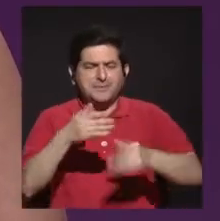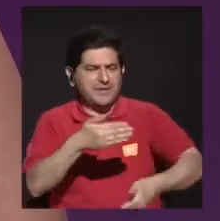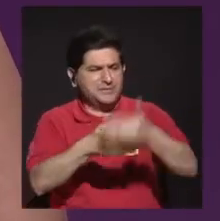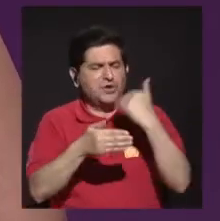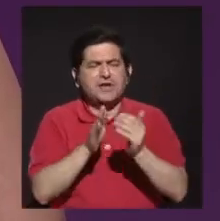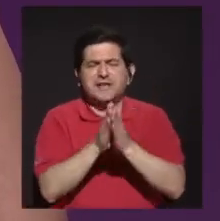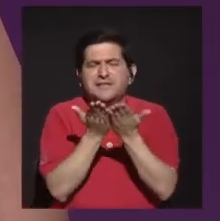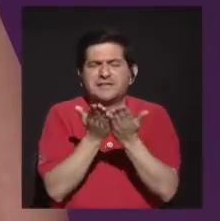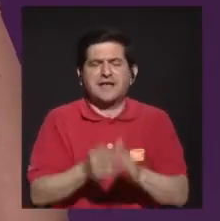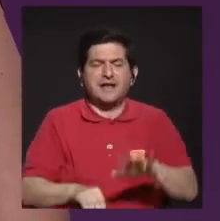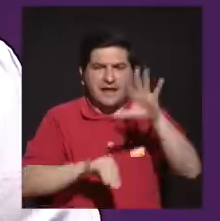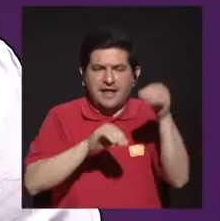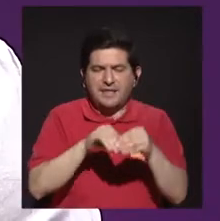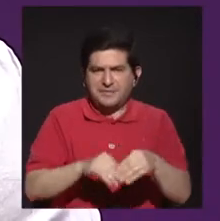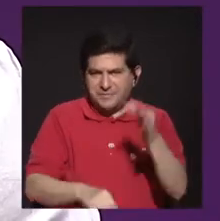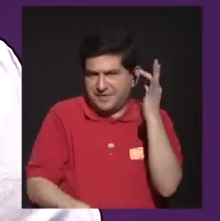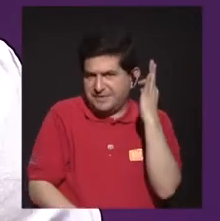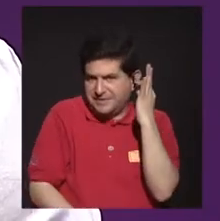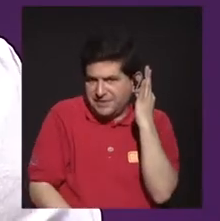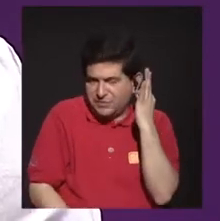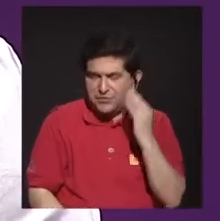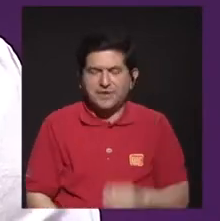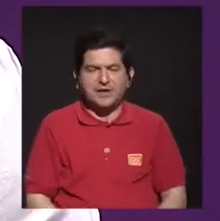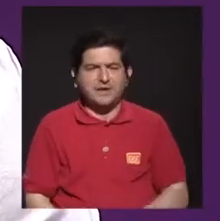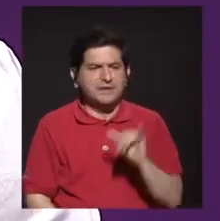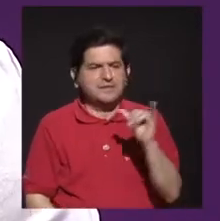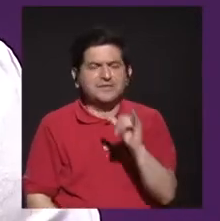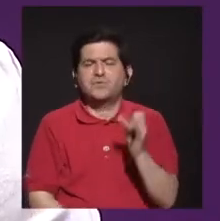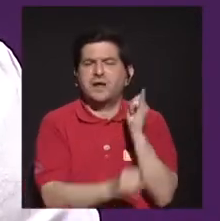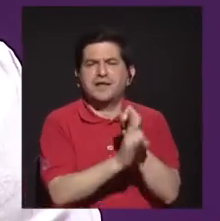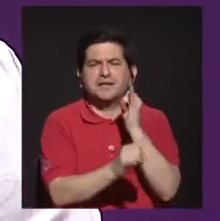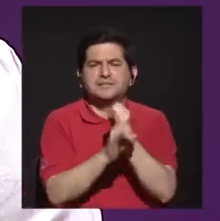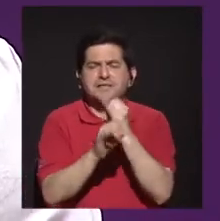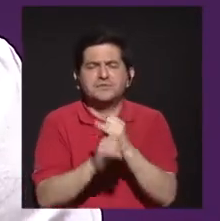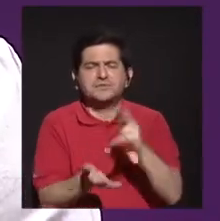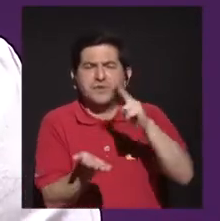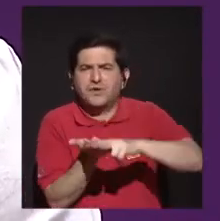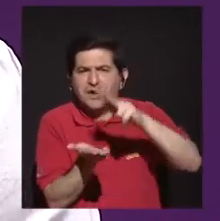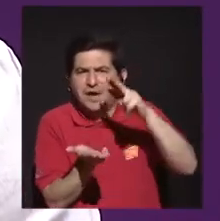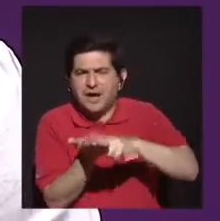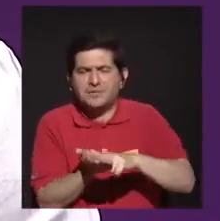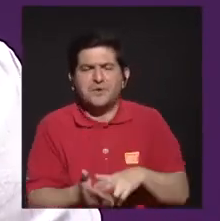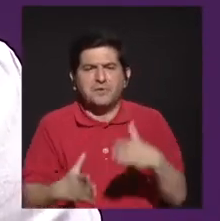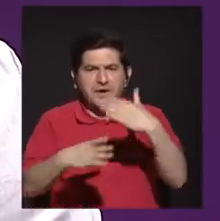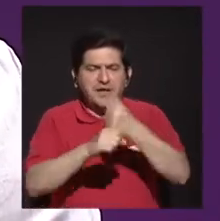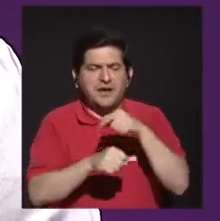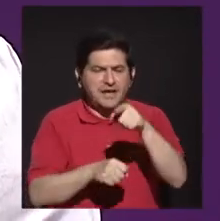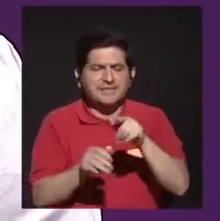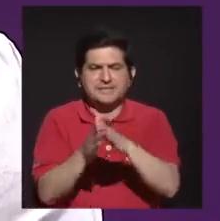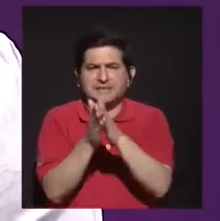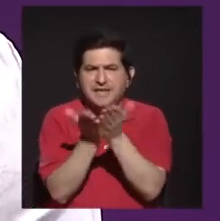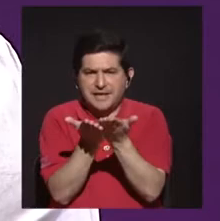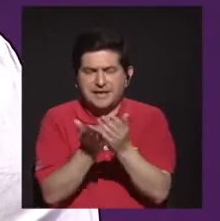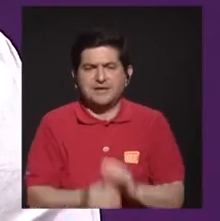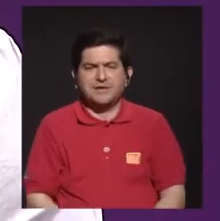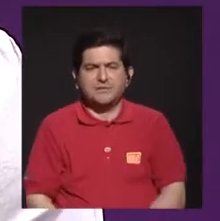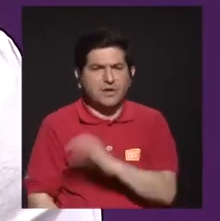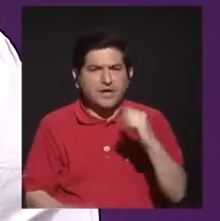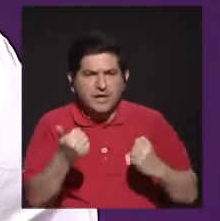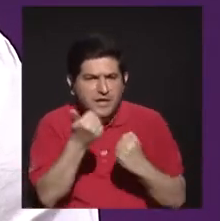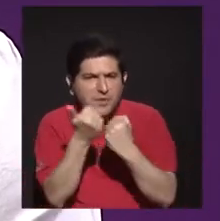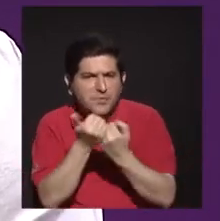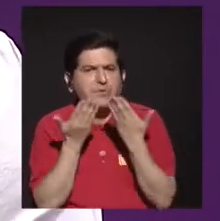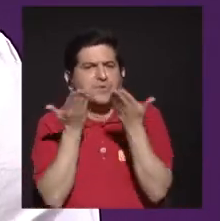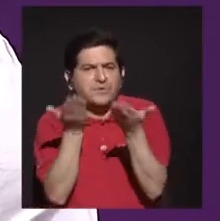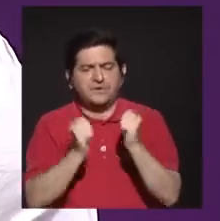del libro, además de las chicas? ¿Quiénes más, qué entidades más están avalando la realización de este libro o avalaron la